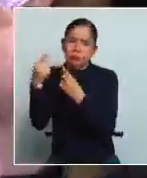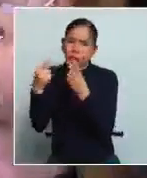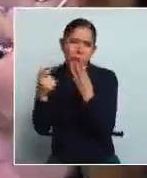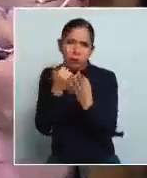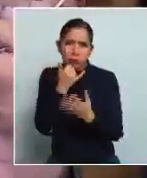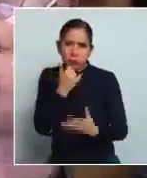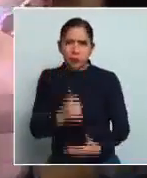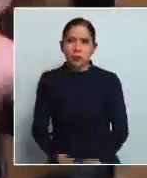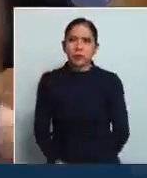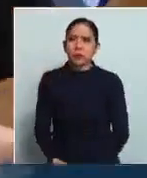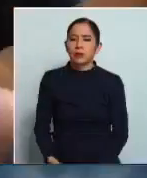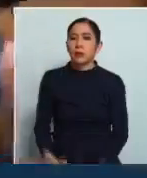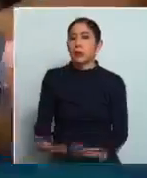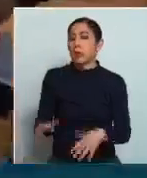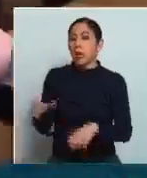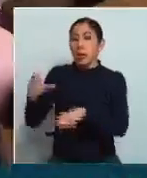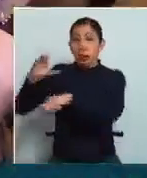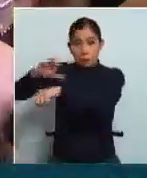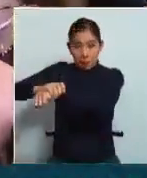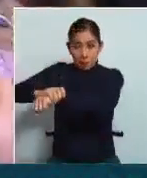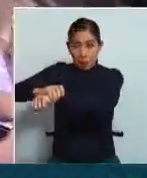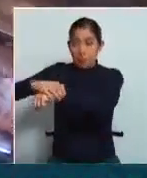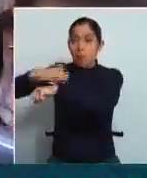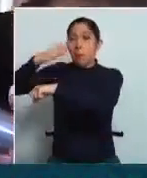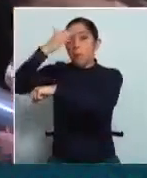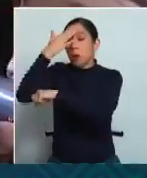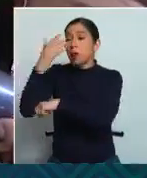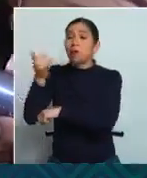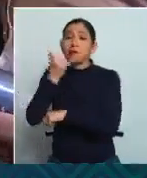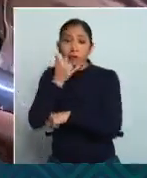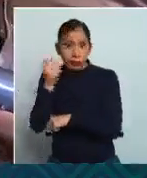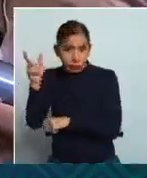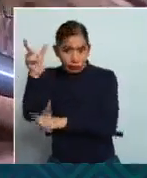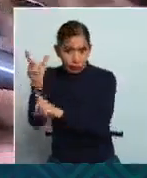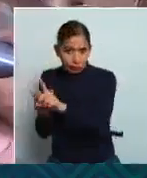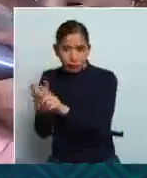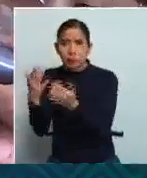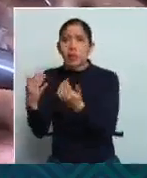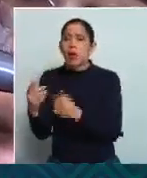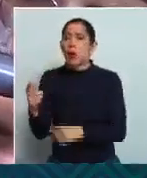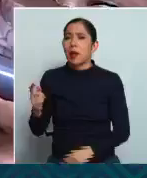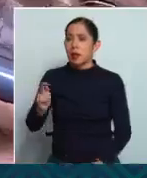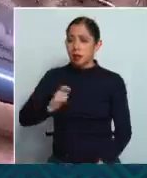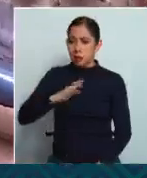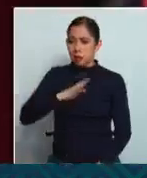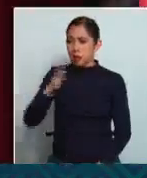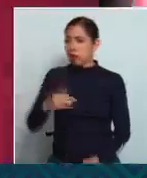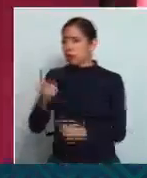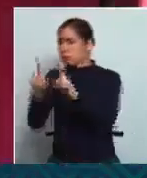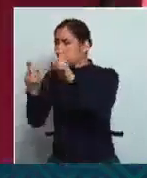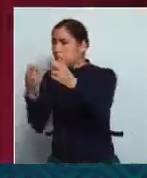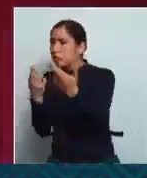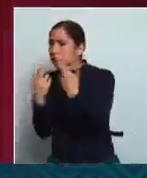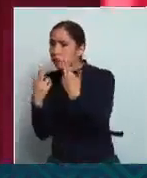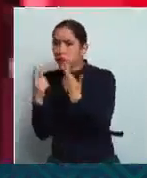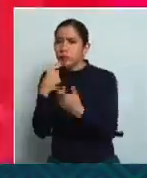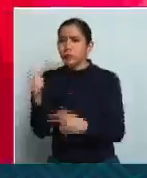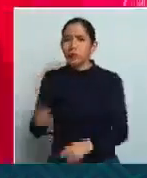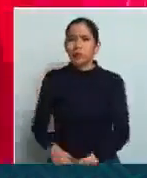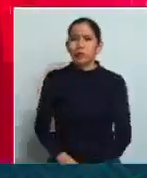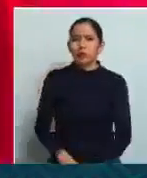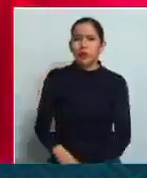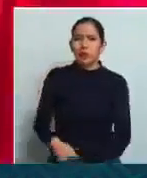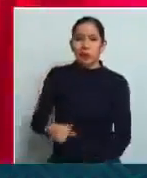sorprendido, ahora está arrestado por mi intervención y está prestando su declaración informativa. Nada más le puedo decir. Él ha